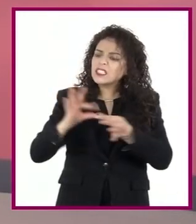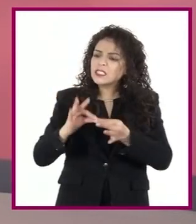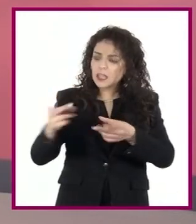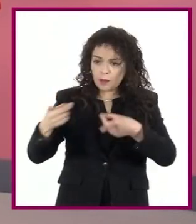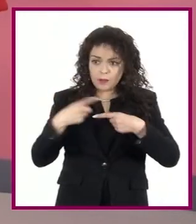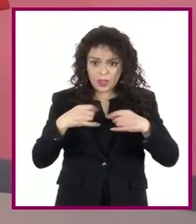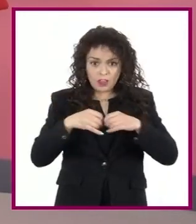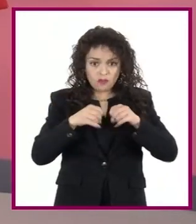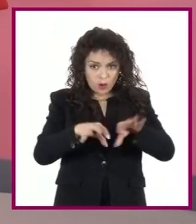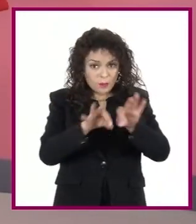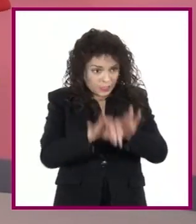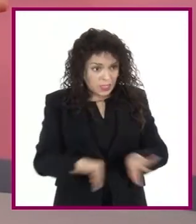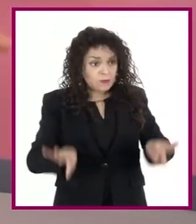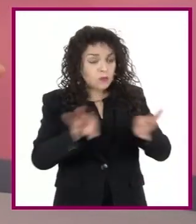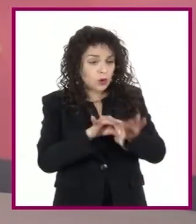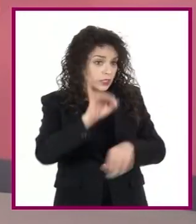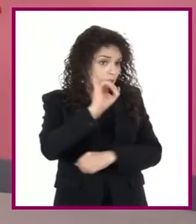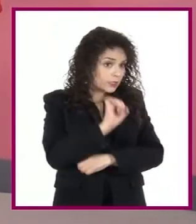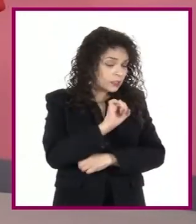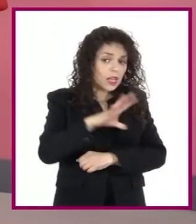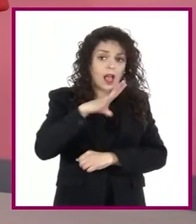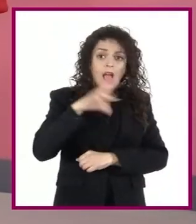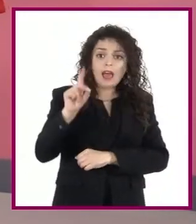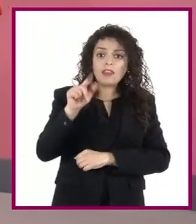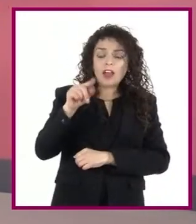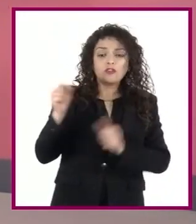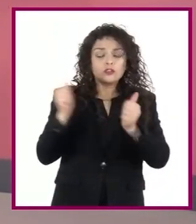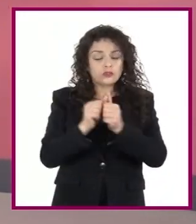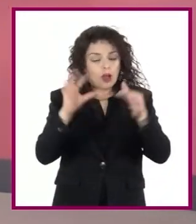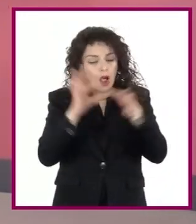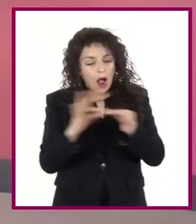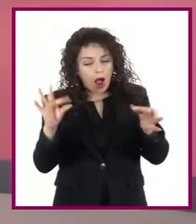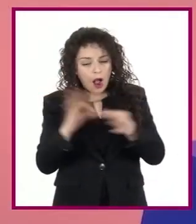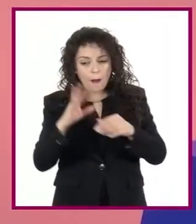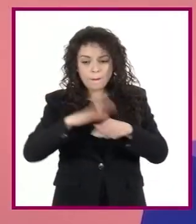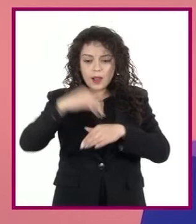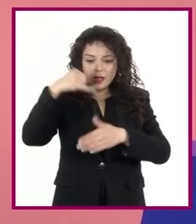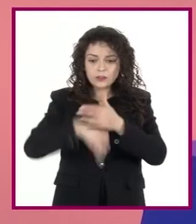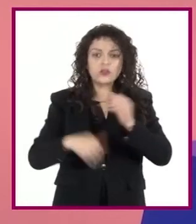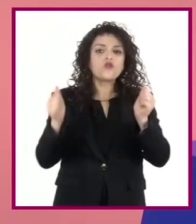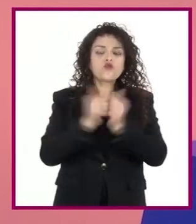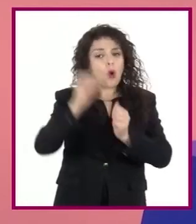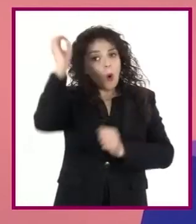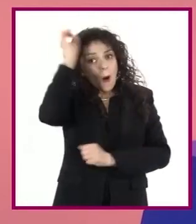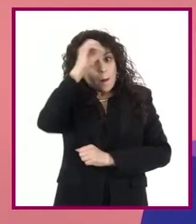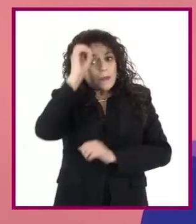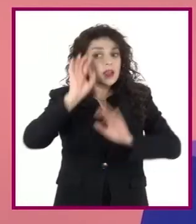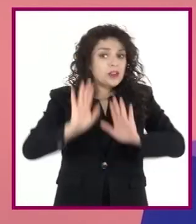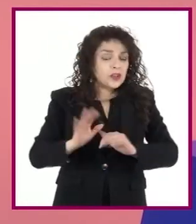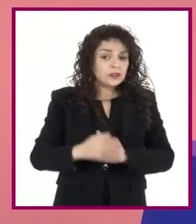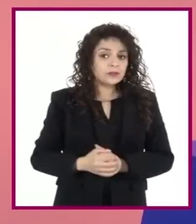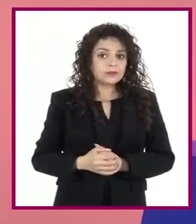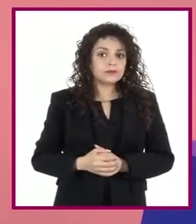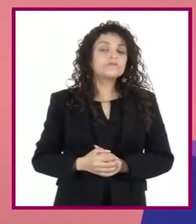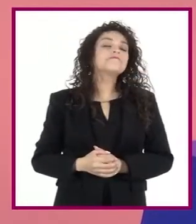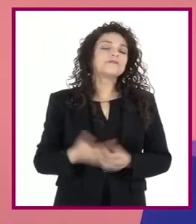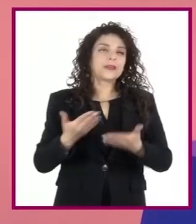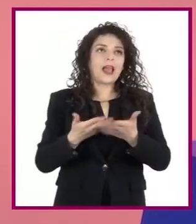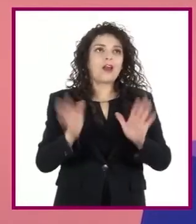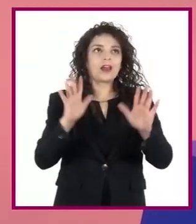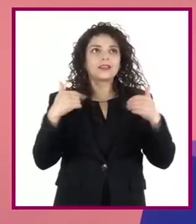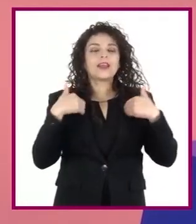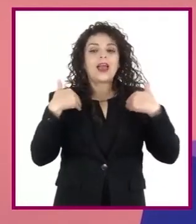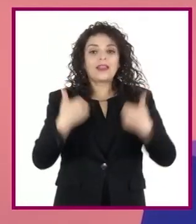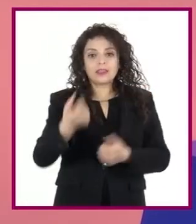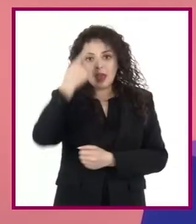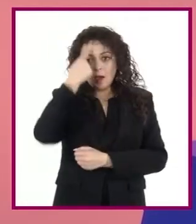importante? ¿Contiene datos, explicaciones u opiniones? Ahora entiendo por qué y para qué tenemos que hacer